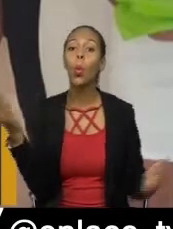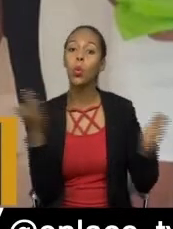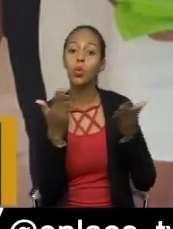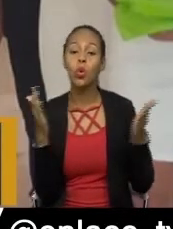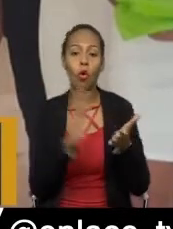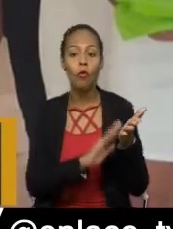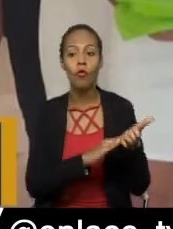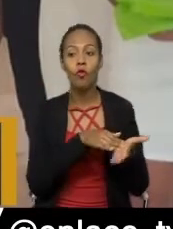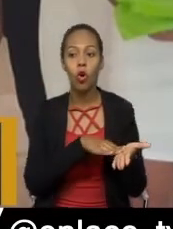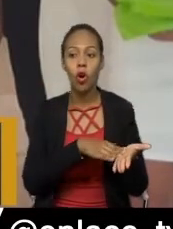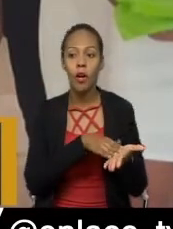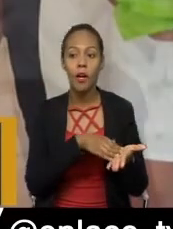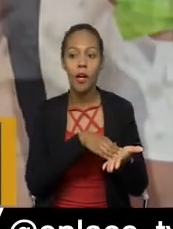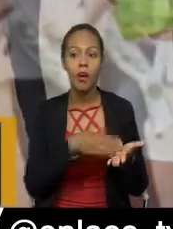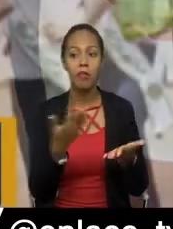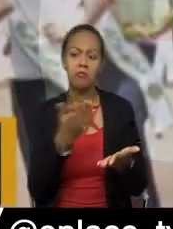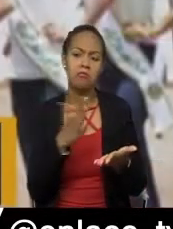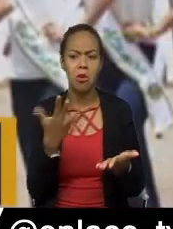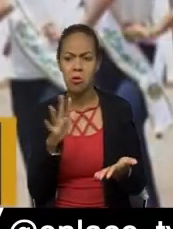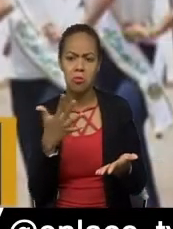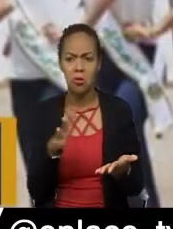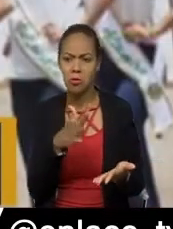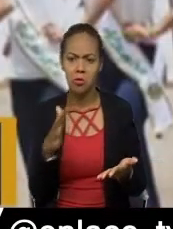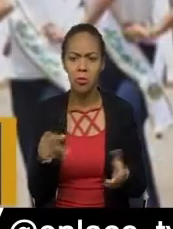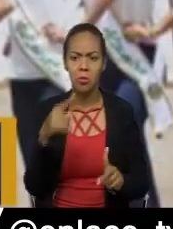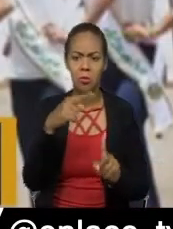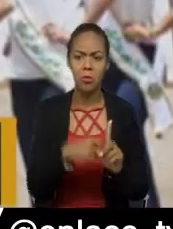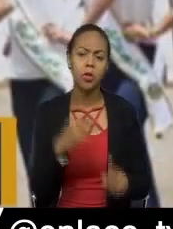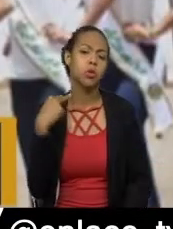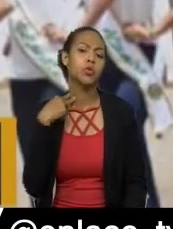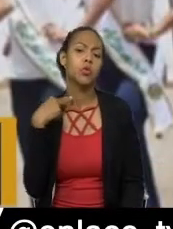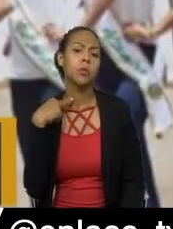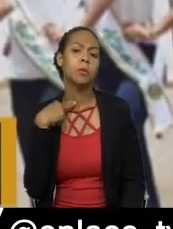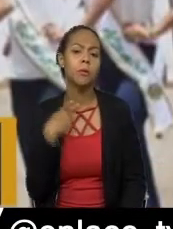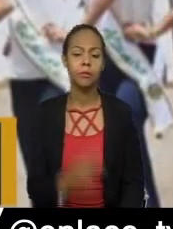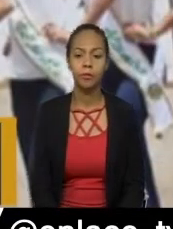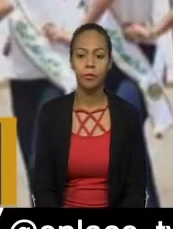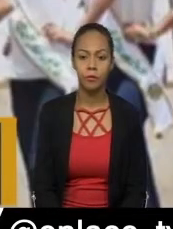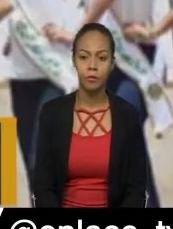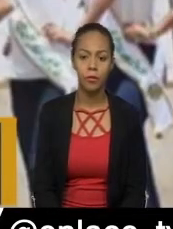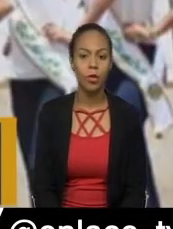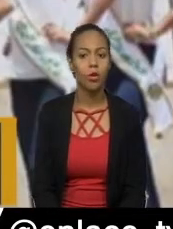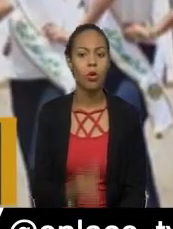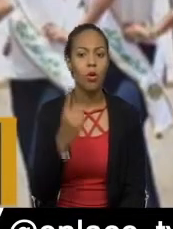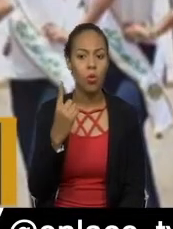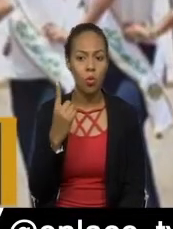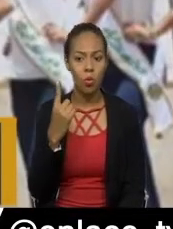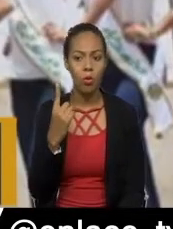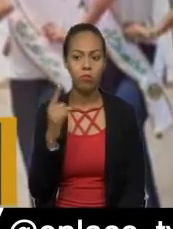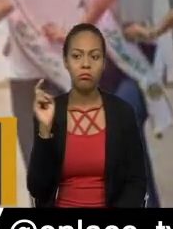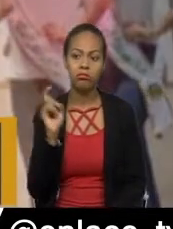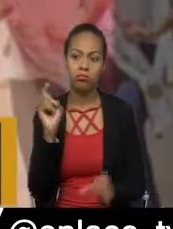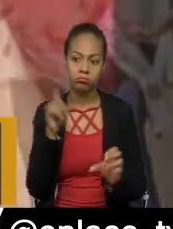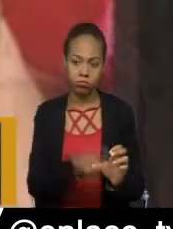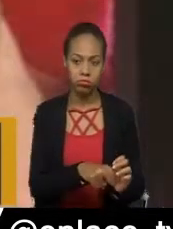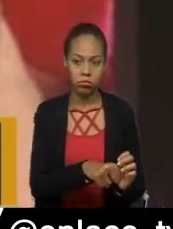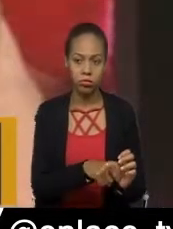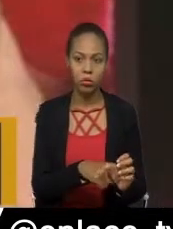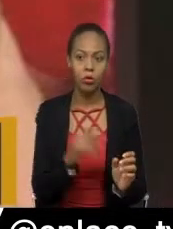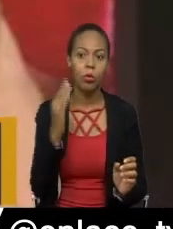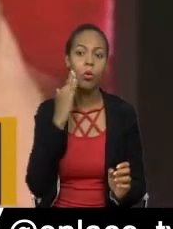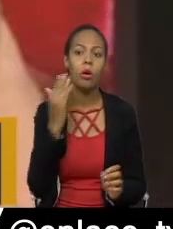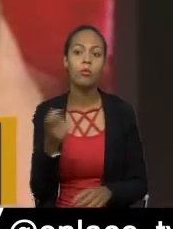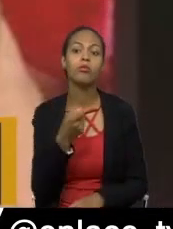Blanca a mediados de del mes de noviembre. La única inscripción se hará este